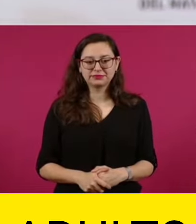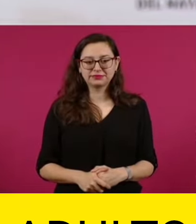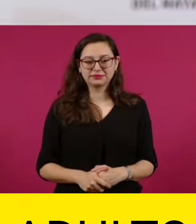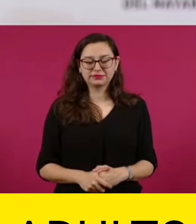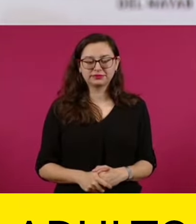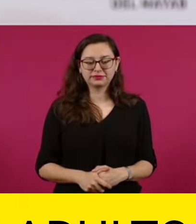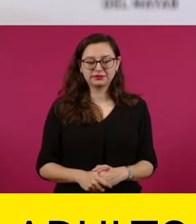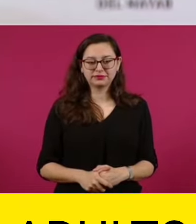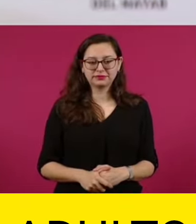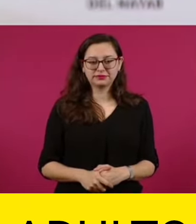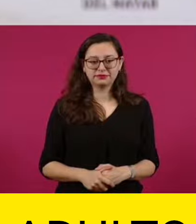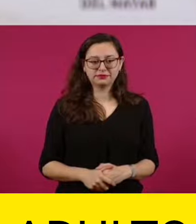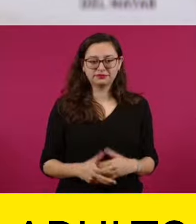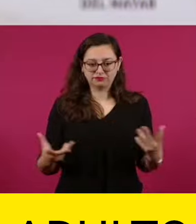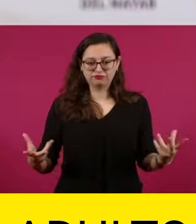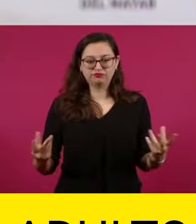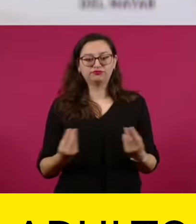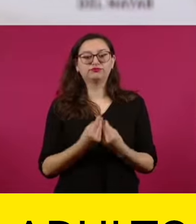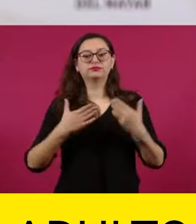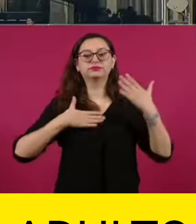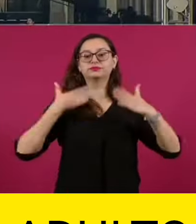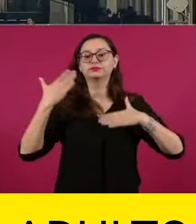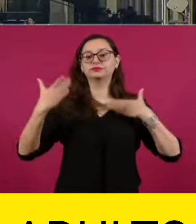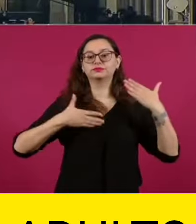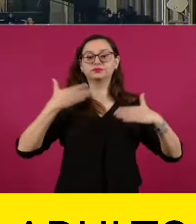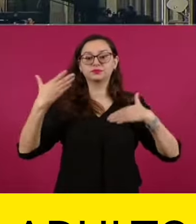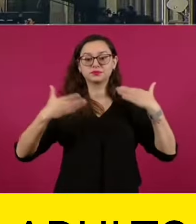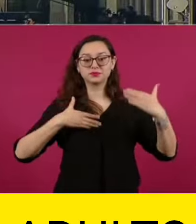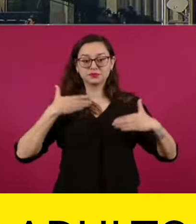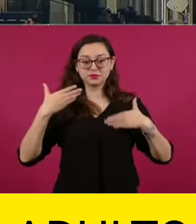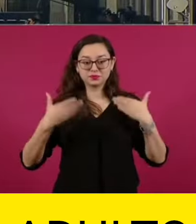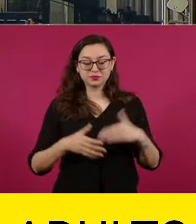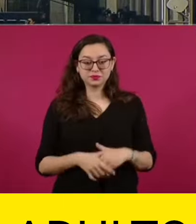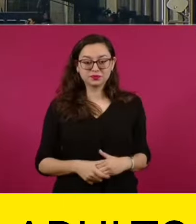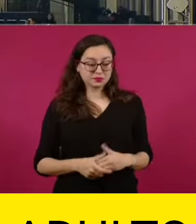Para que celebremos juntos. Muy bien, Ariel.